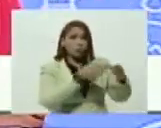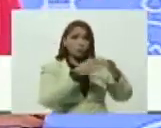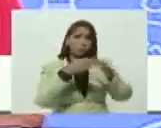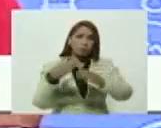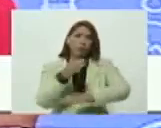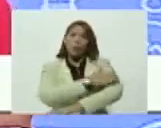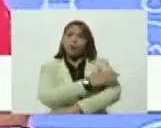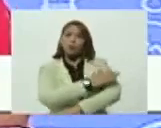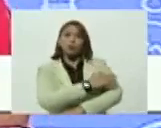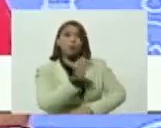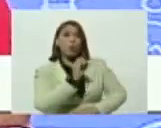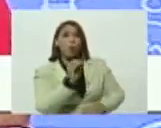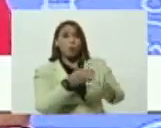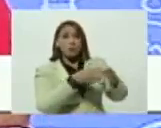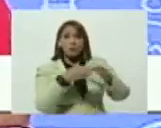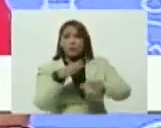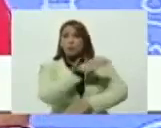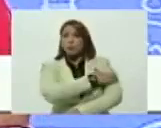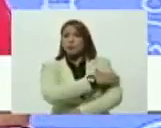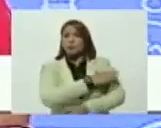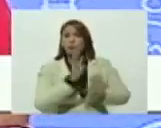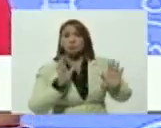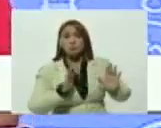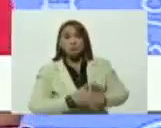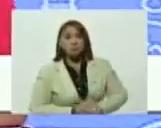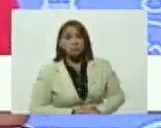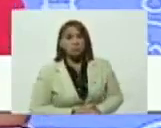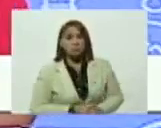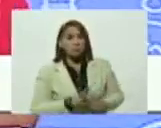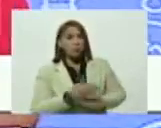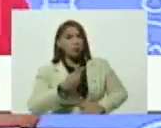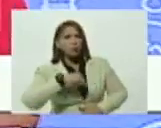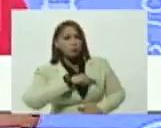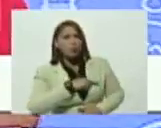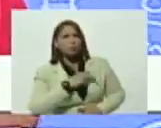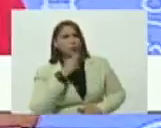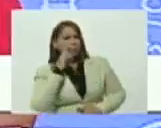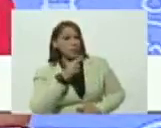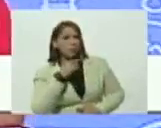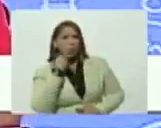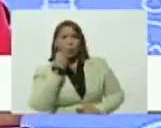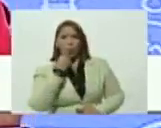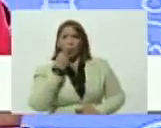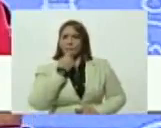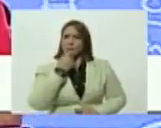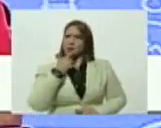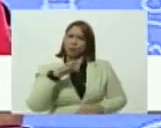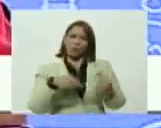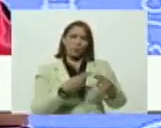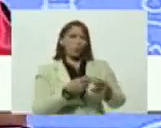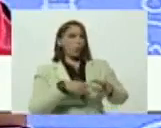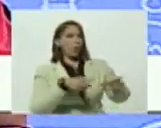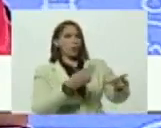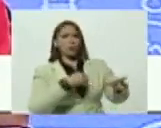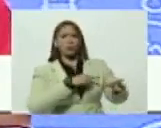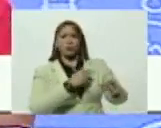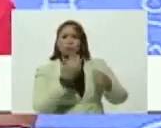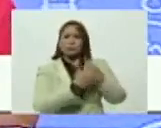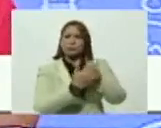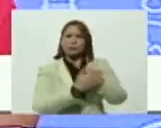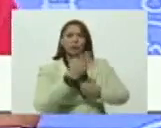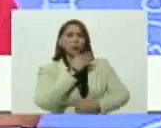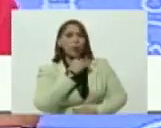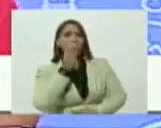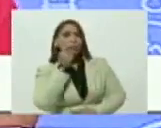oposición o los partidos de la oposición, porque nosotros no vemos los jóvenes de ellos. En ninguna parte los apreciamos, no hay ni muchachas